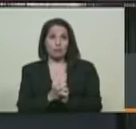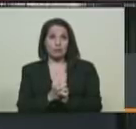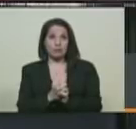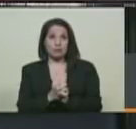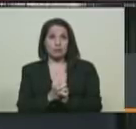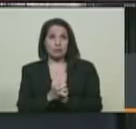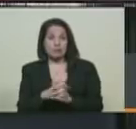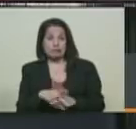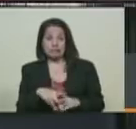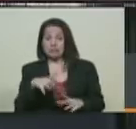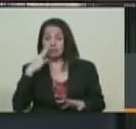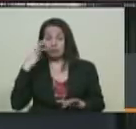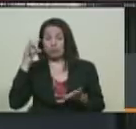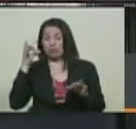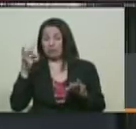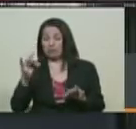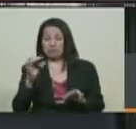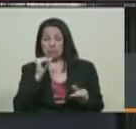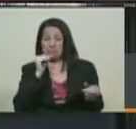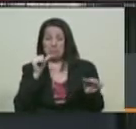¡Qué hombre tan incapaz!